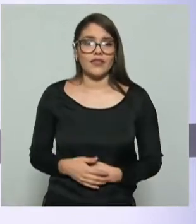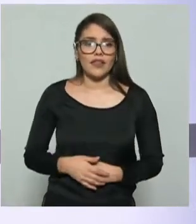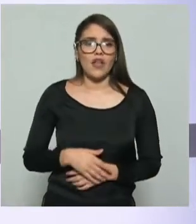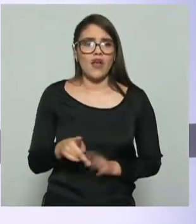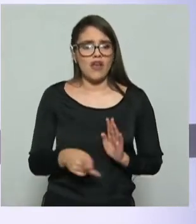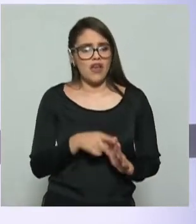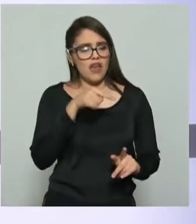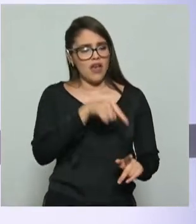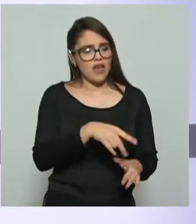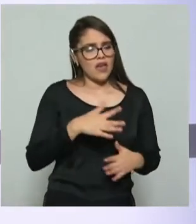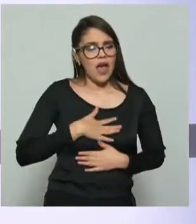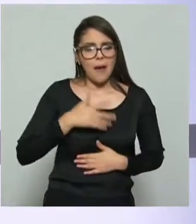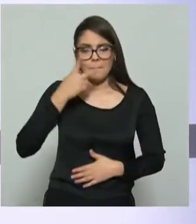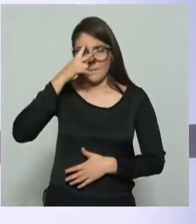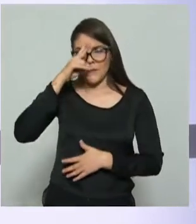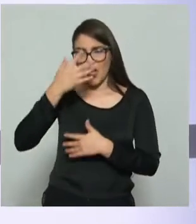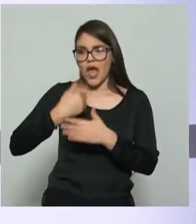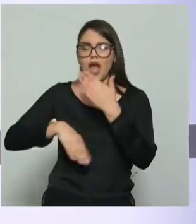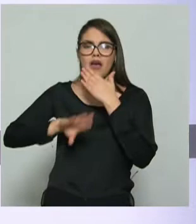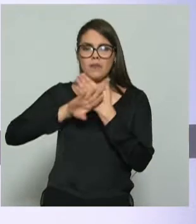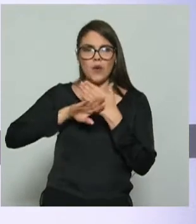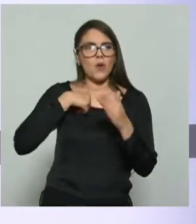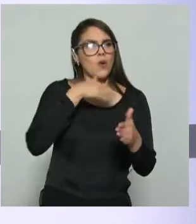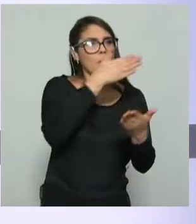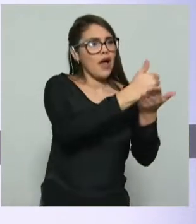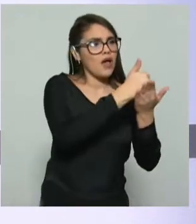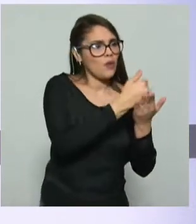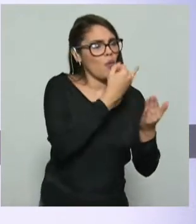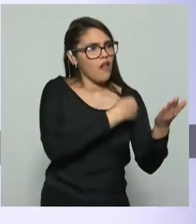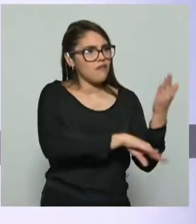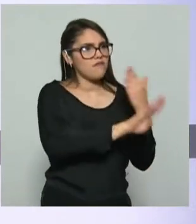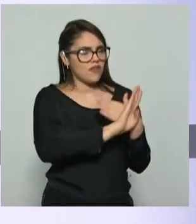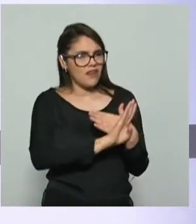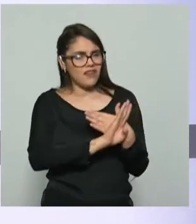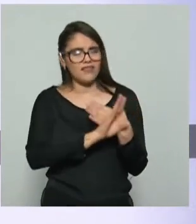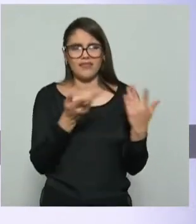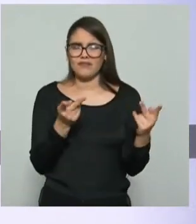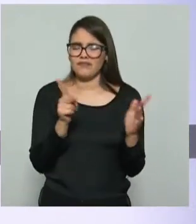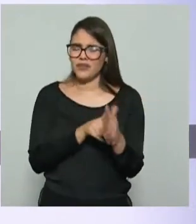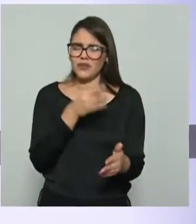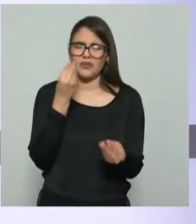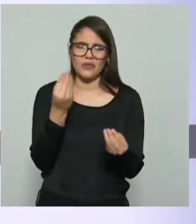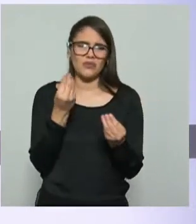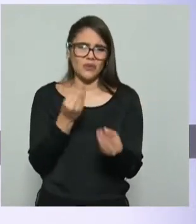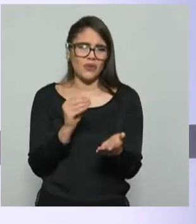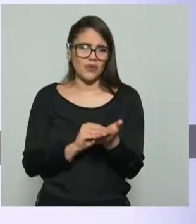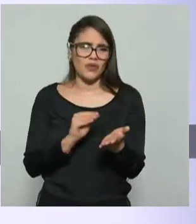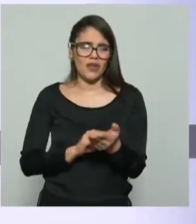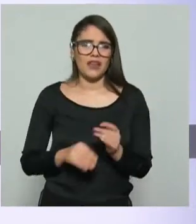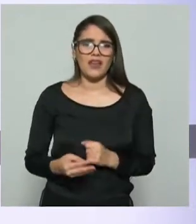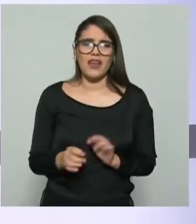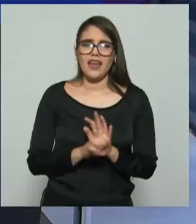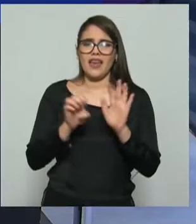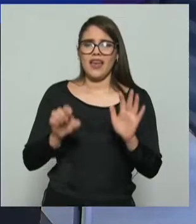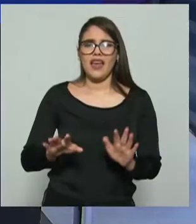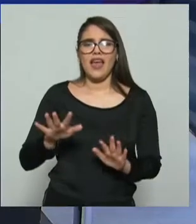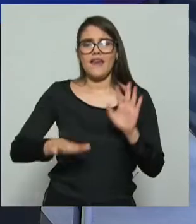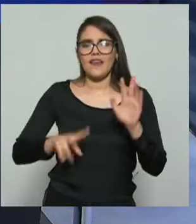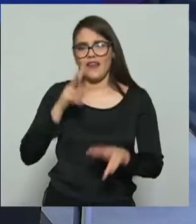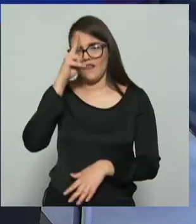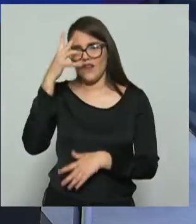de violencia institucional, sigue siendo grave, sigue siendo lamentable. Por ejemplo, la violencia simbólica o la violencia